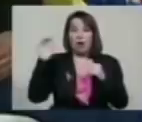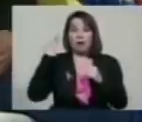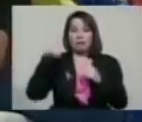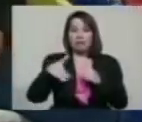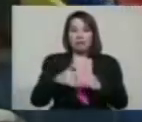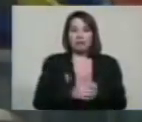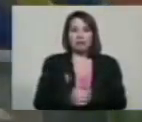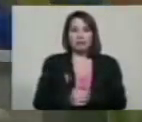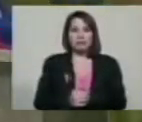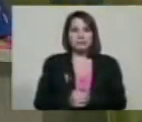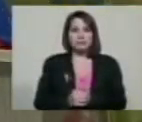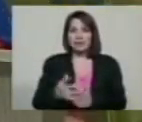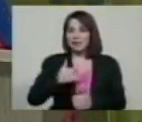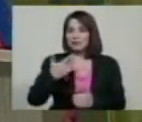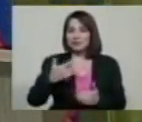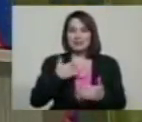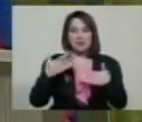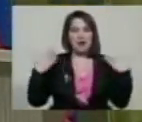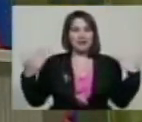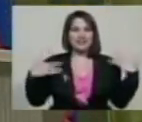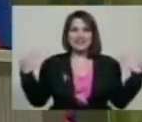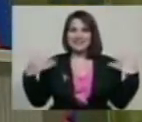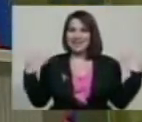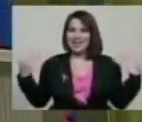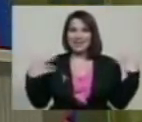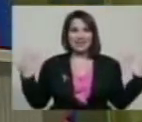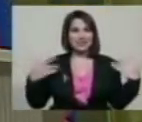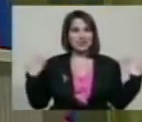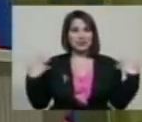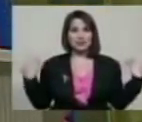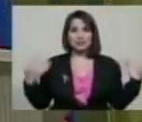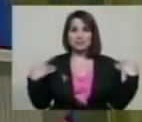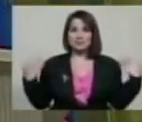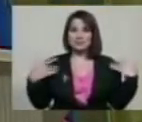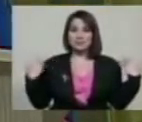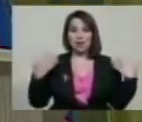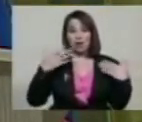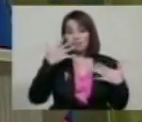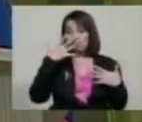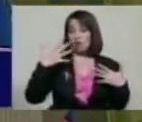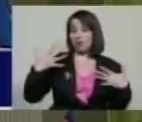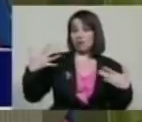Bueno, nos sentimos muy contentos, yo me siento muy contento y muy orgulloso.